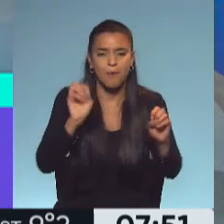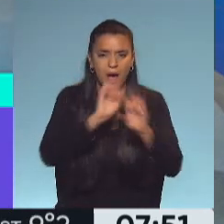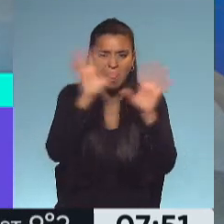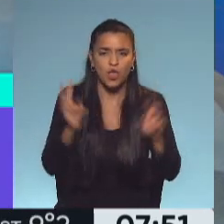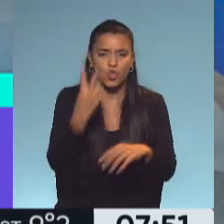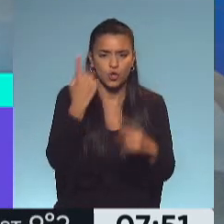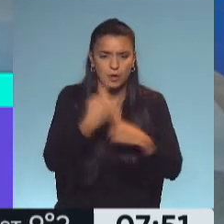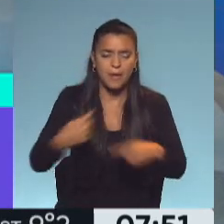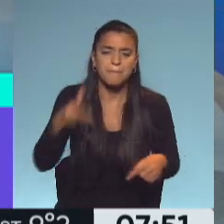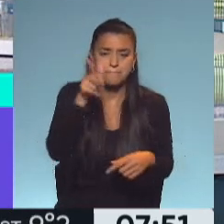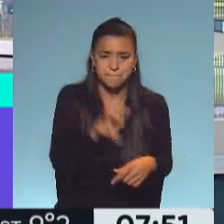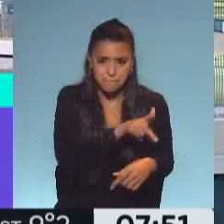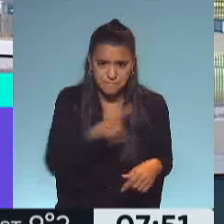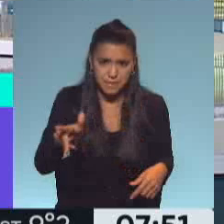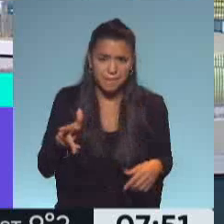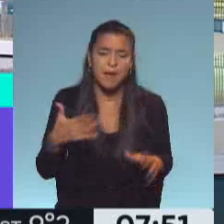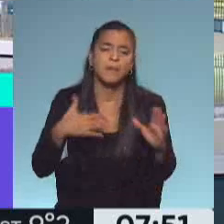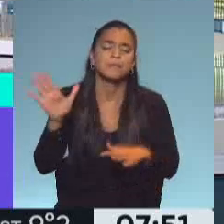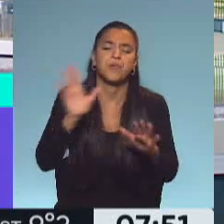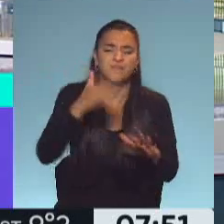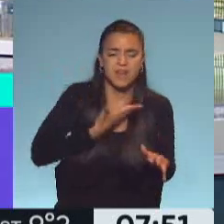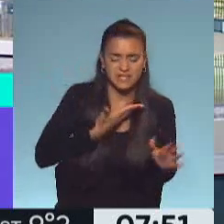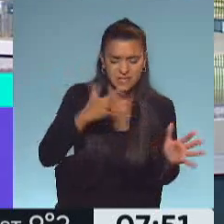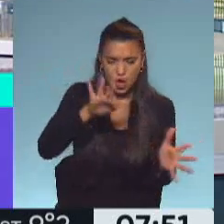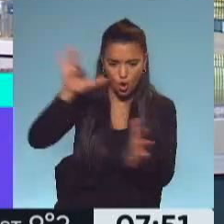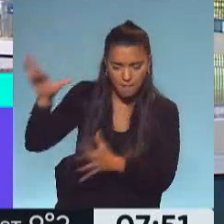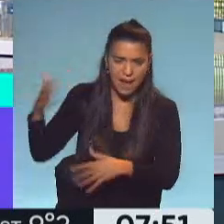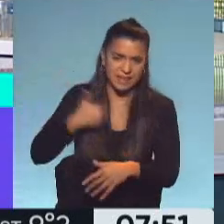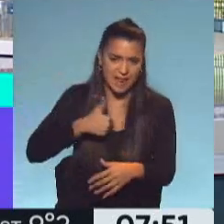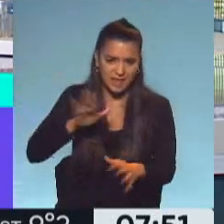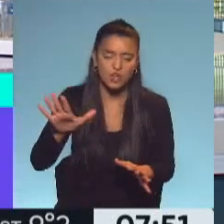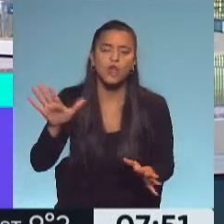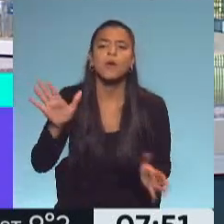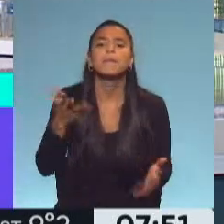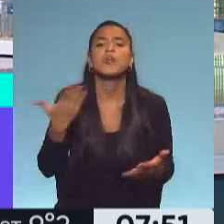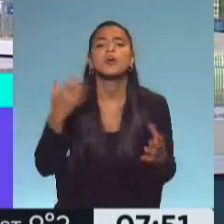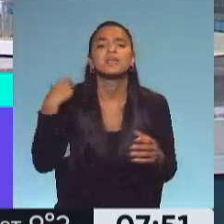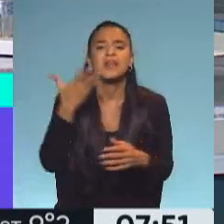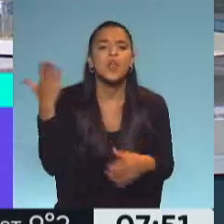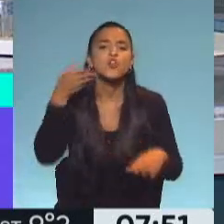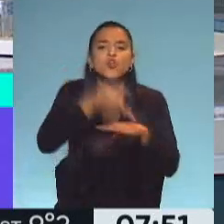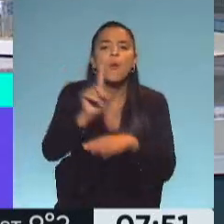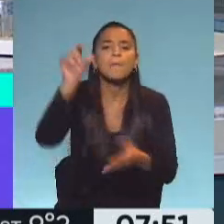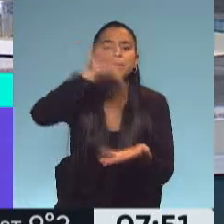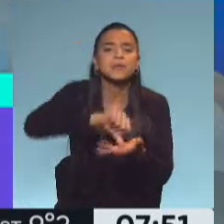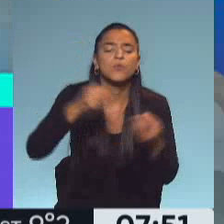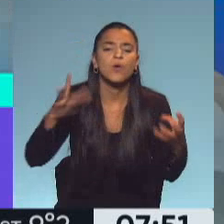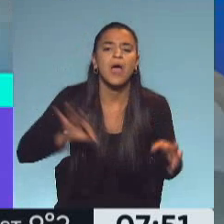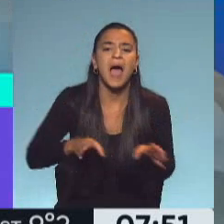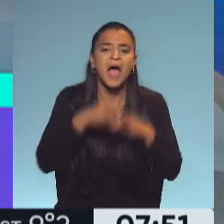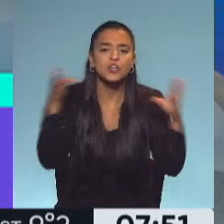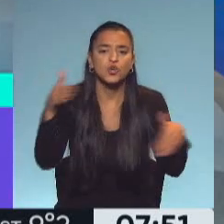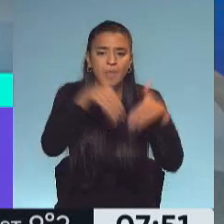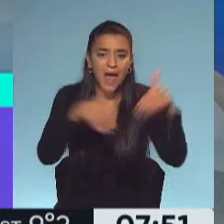Vero. Generalmente los papas, Sí. los sumos pontífices, más allá de Francisco, Sí. que es argentino o lo que sea, generalmente no visitan países cuando son años electorales.